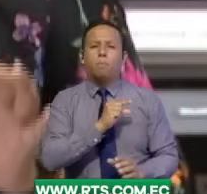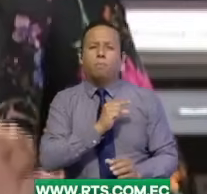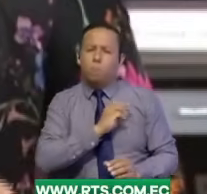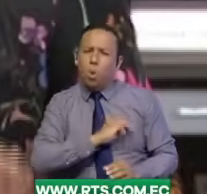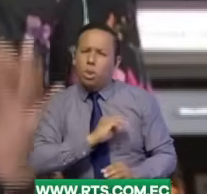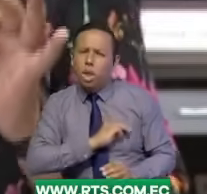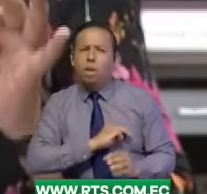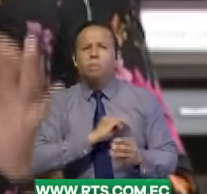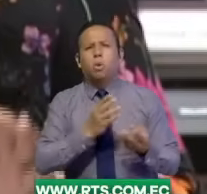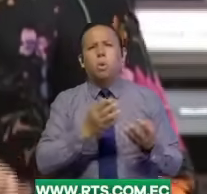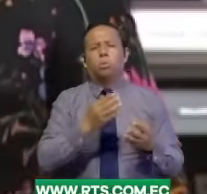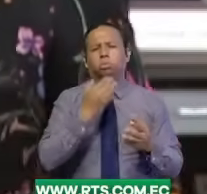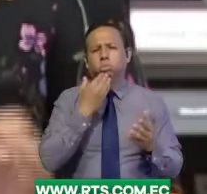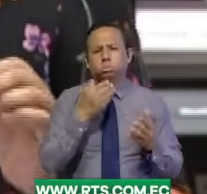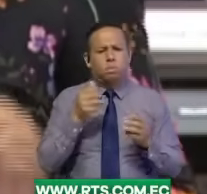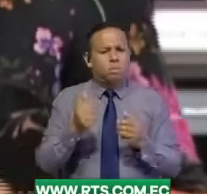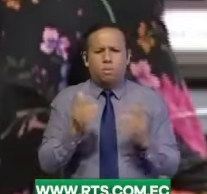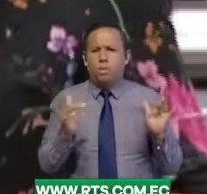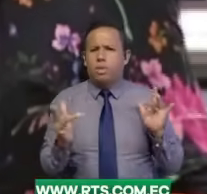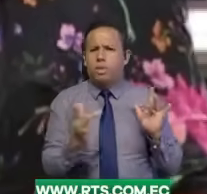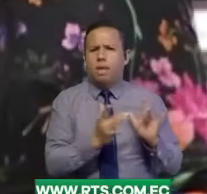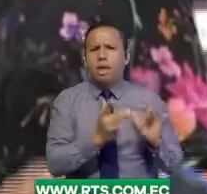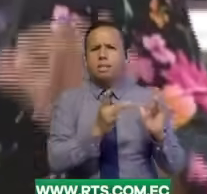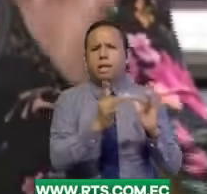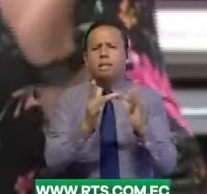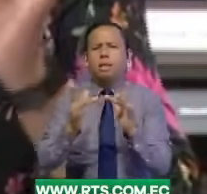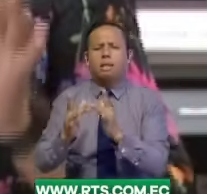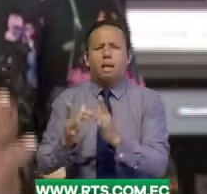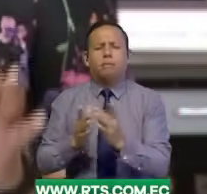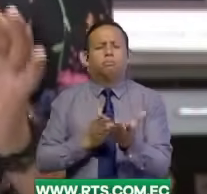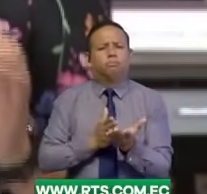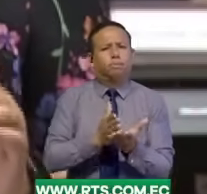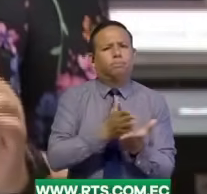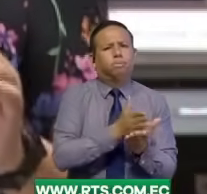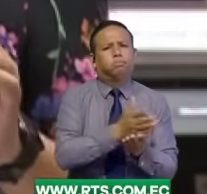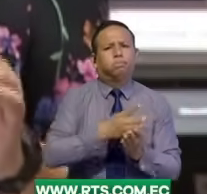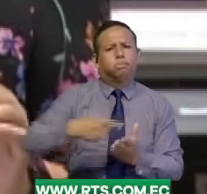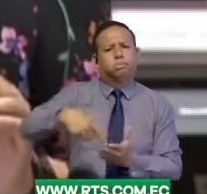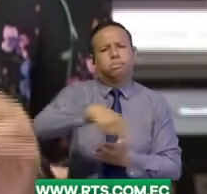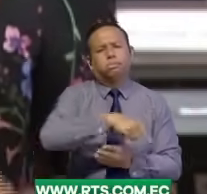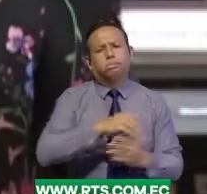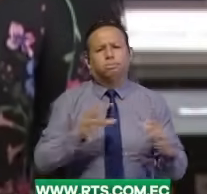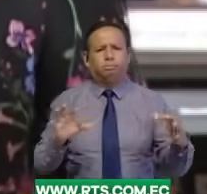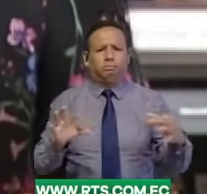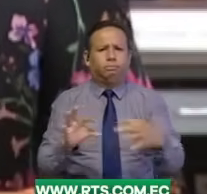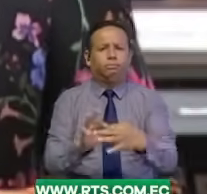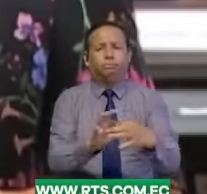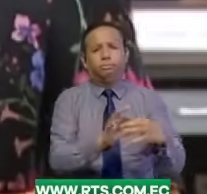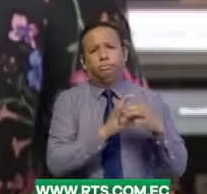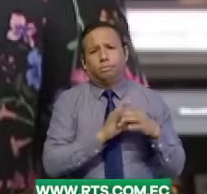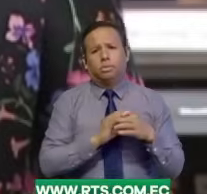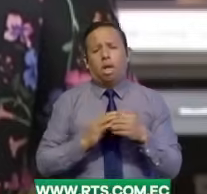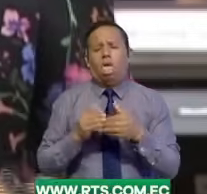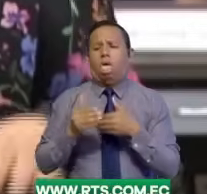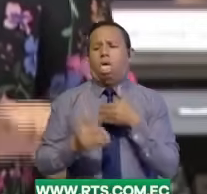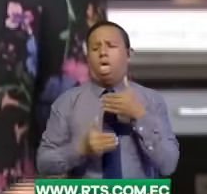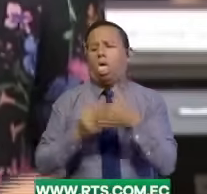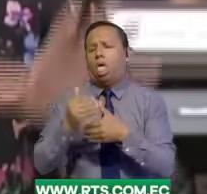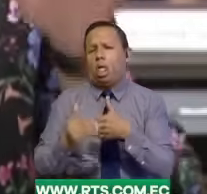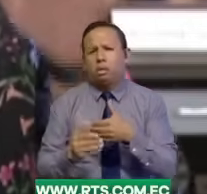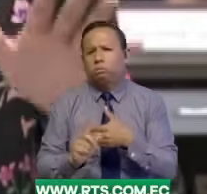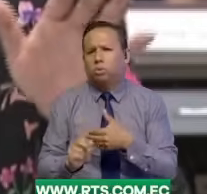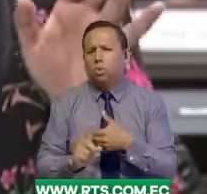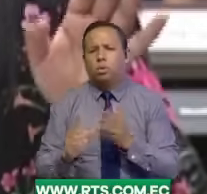para transferencias automáticas de asignaciones desde la cuenta única del Tesoro Nacional y las transferencias